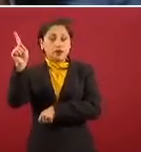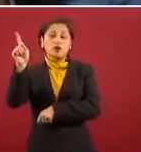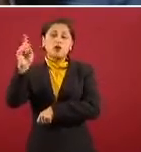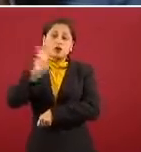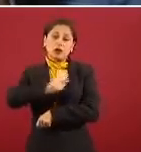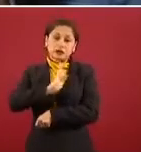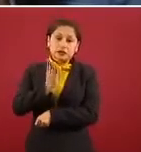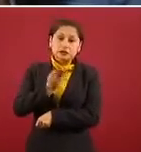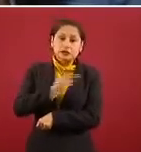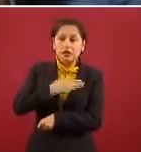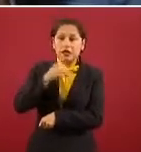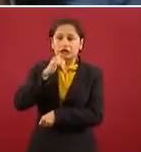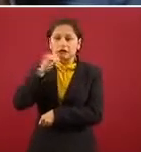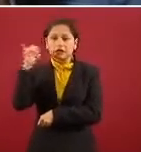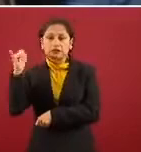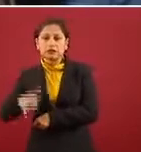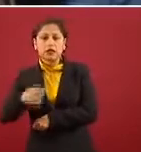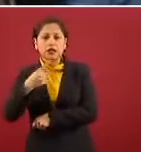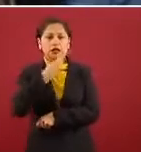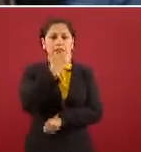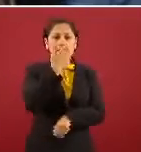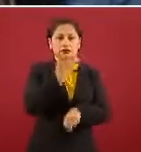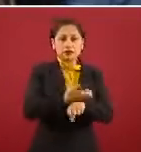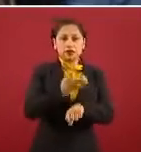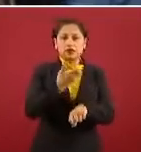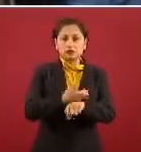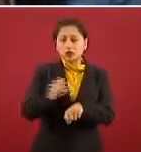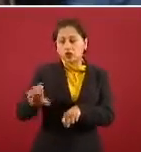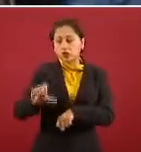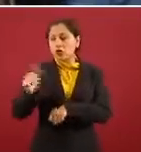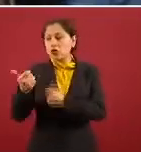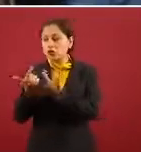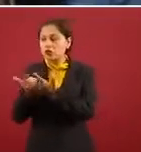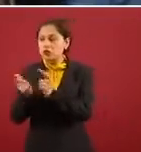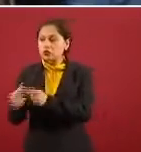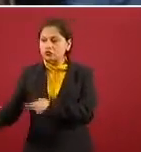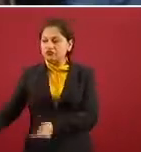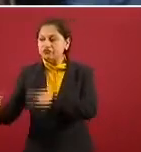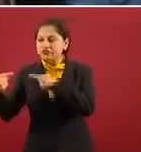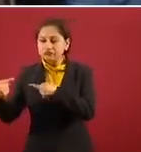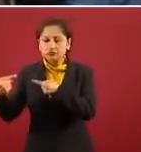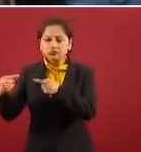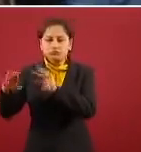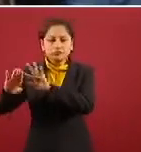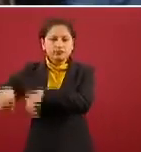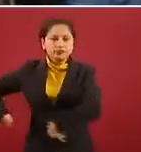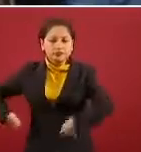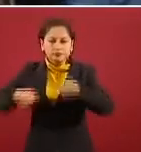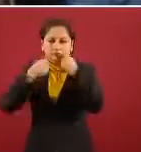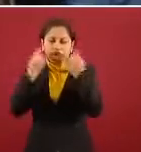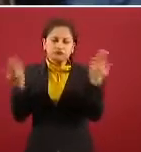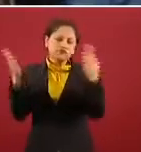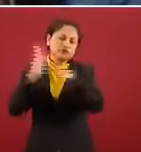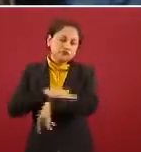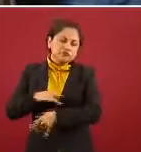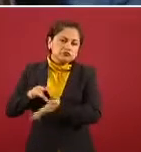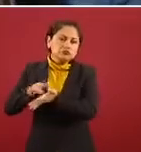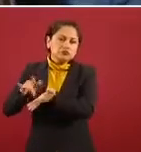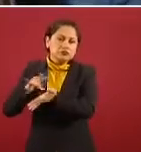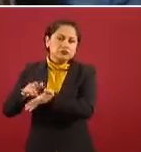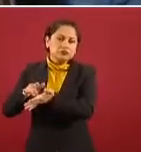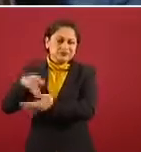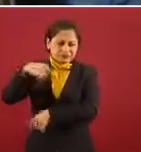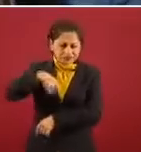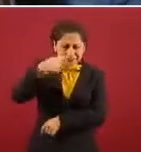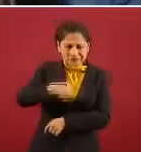la oposición apoya a sus gobiernos, en México se aprovecha para golpear. El COVID-19, señor